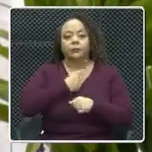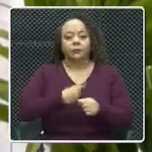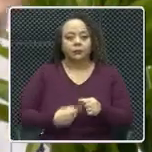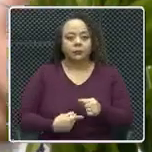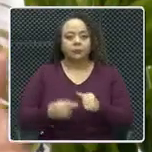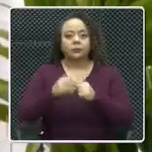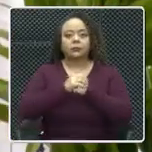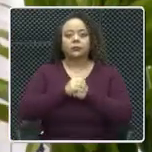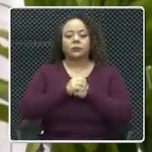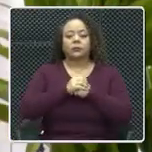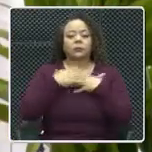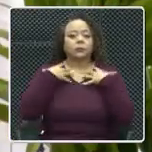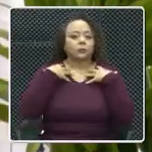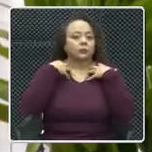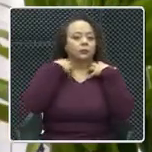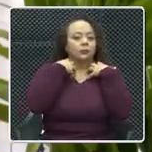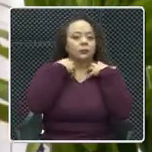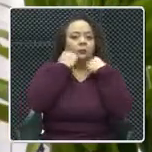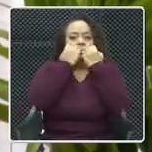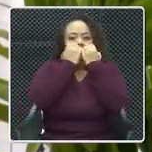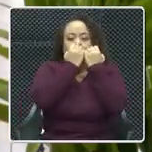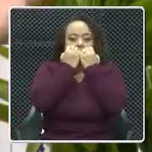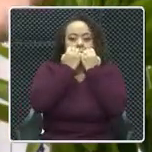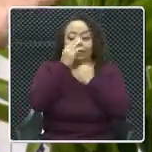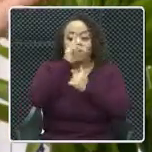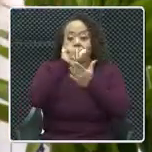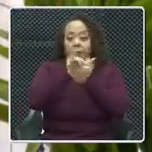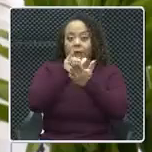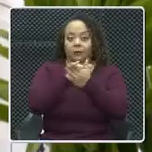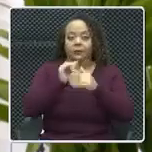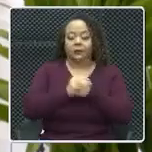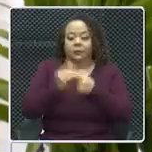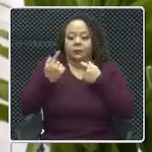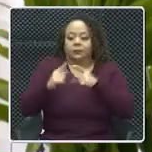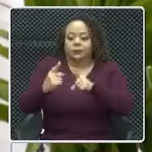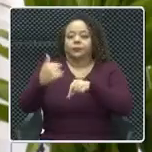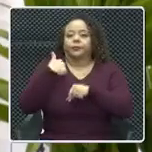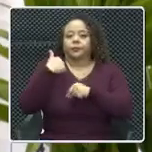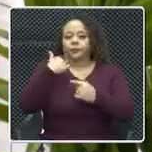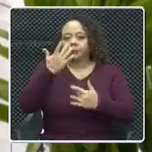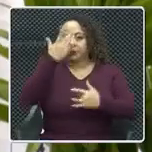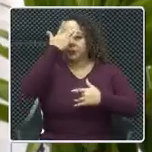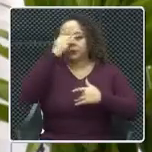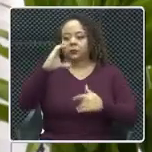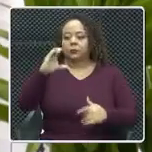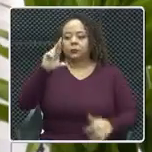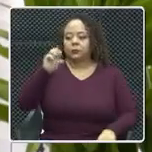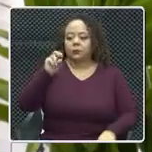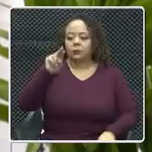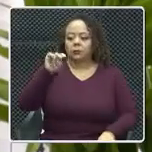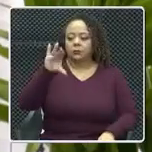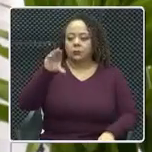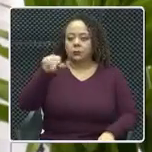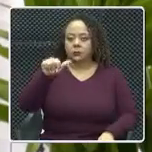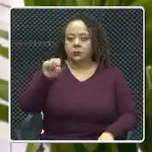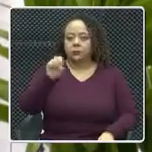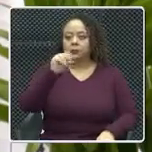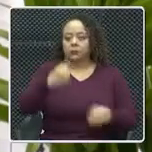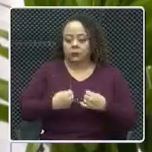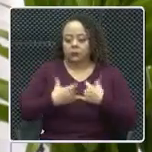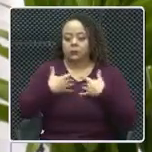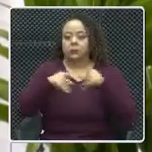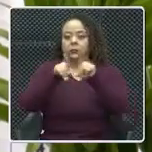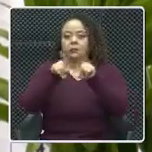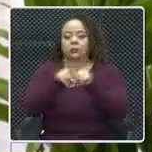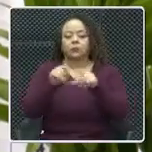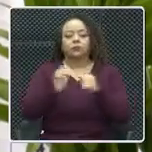depresión, el estrés, la ansiedad. Y esto nos ha llevado a tener enfermedades crónicas no transmisibles que también están